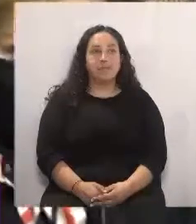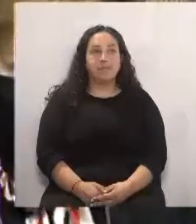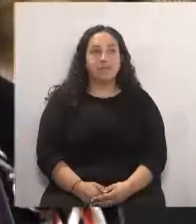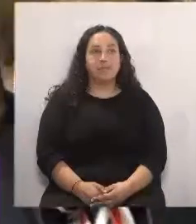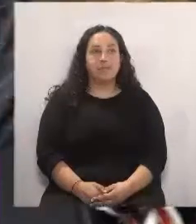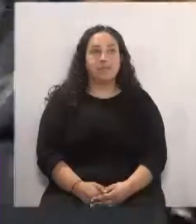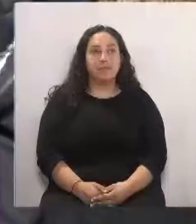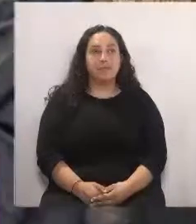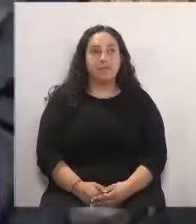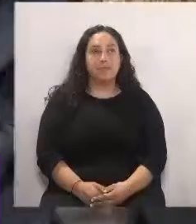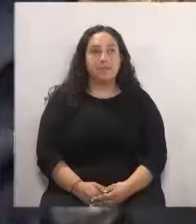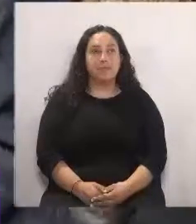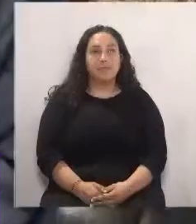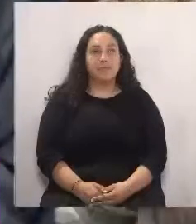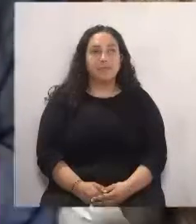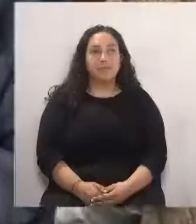el profesor.